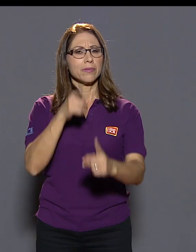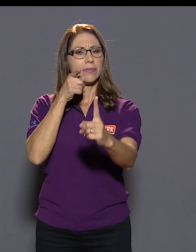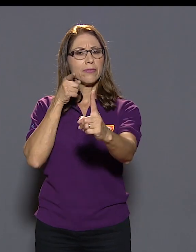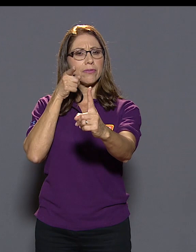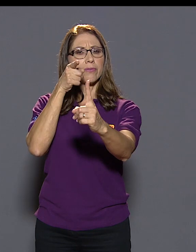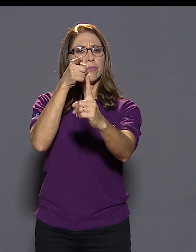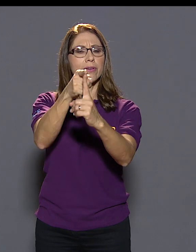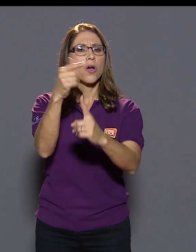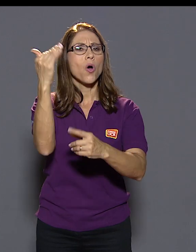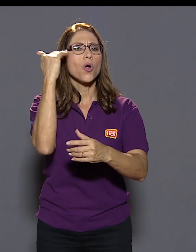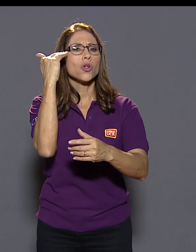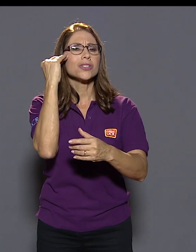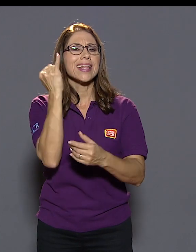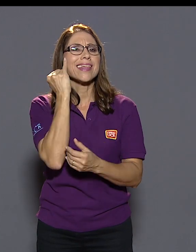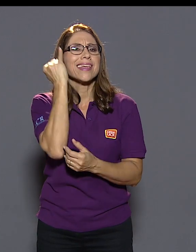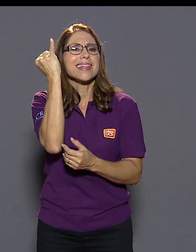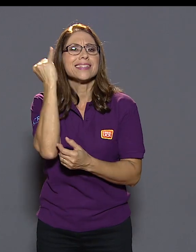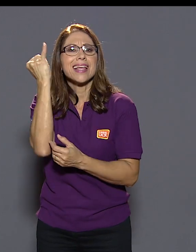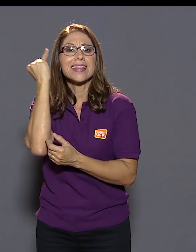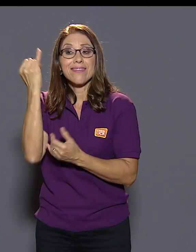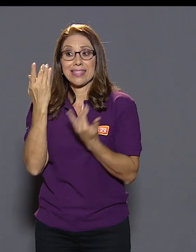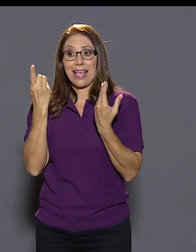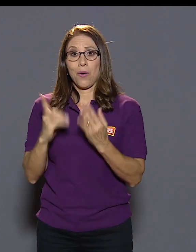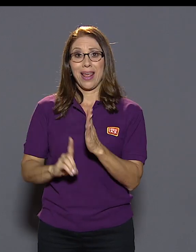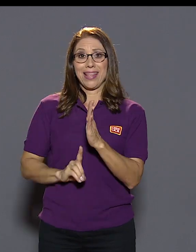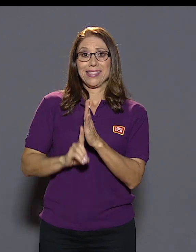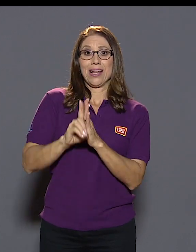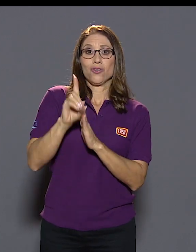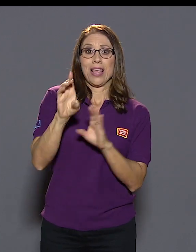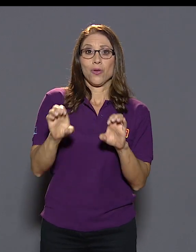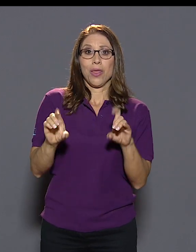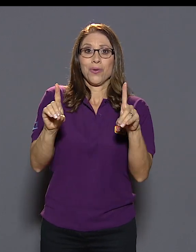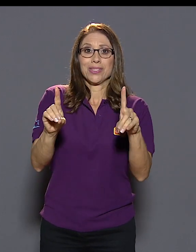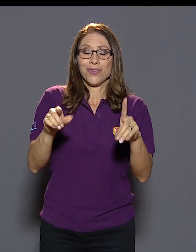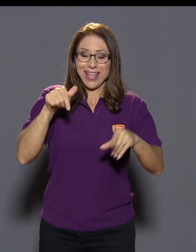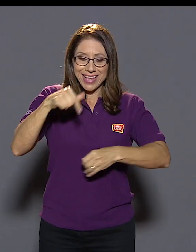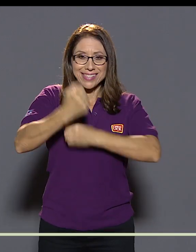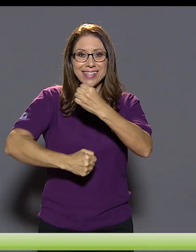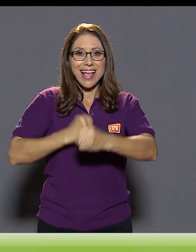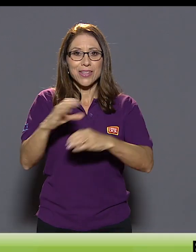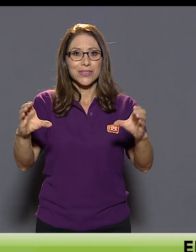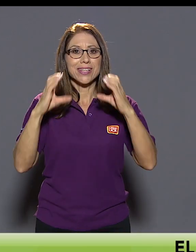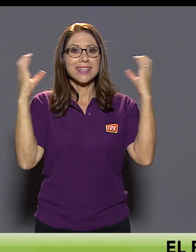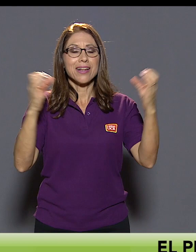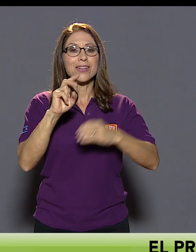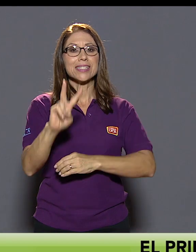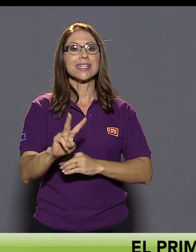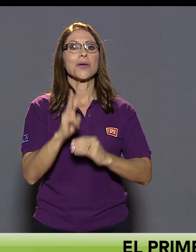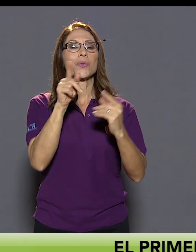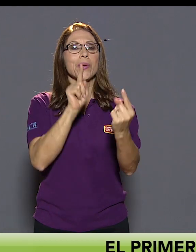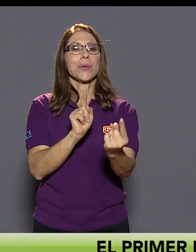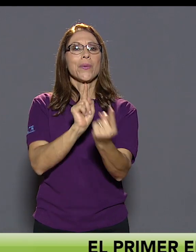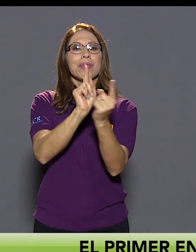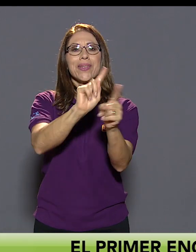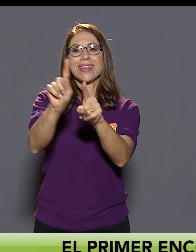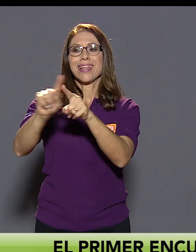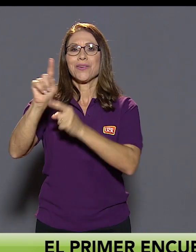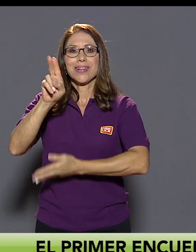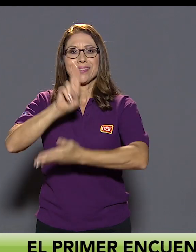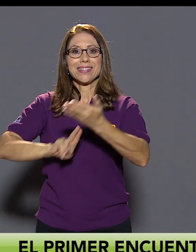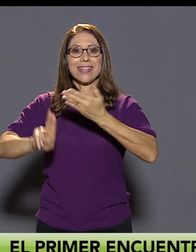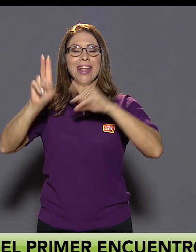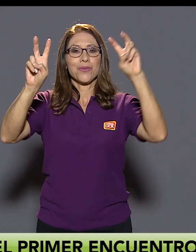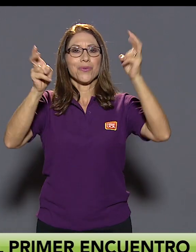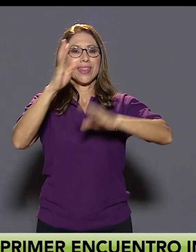Con el fin de conocer las iniciativas que la Academia está desarrollando, este año se celebró el segundo encuentro interuniversitario